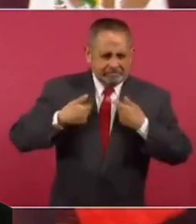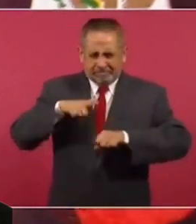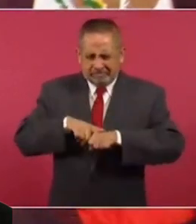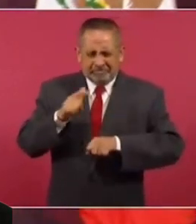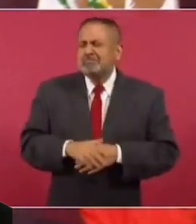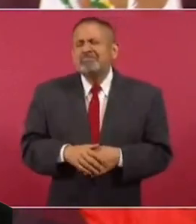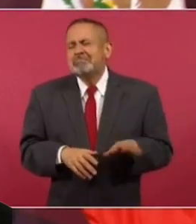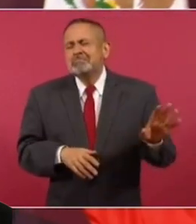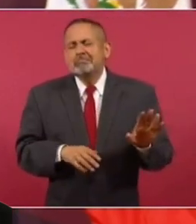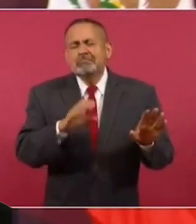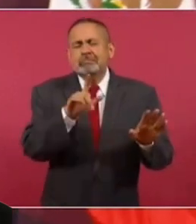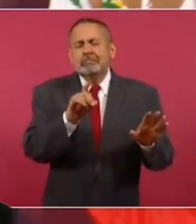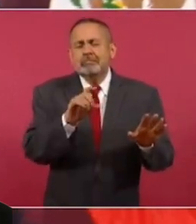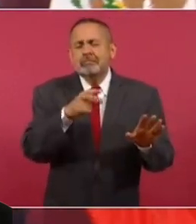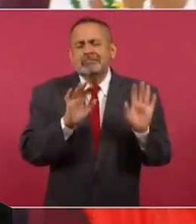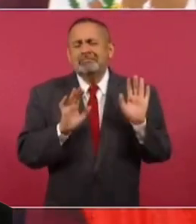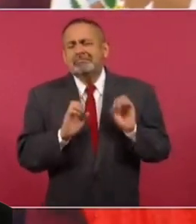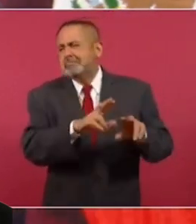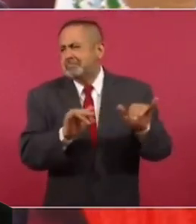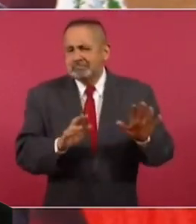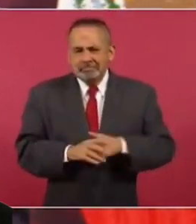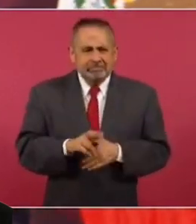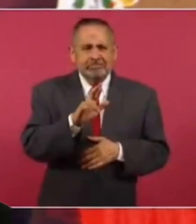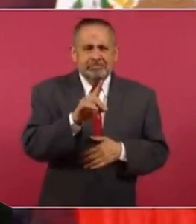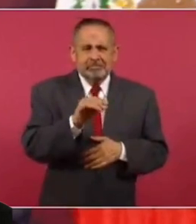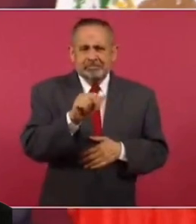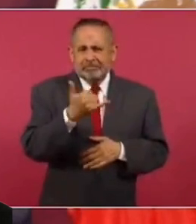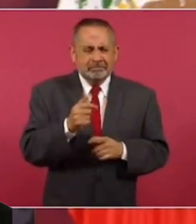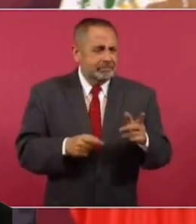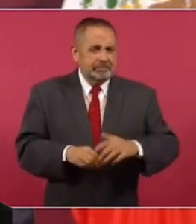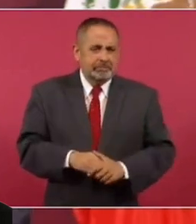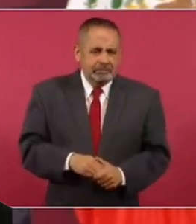ni contra nadie. O sea, ni Ricardo Anaya, ni...